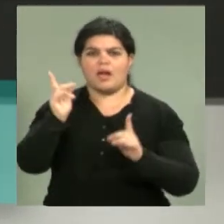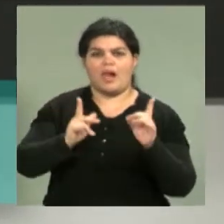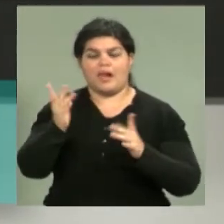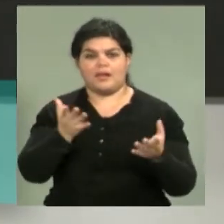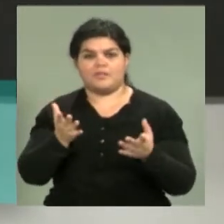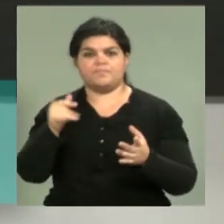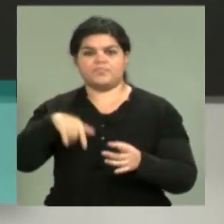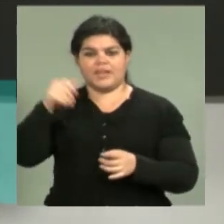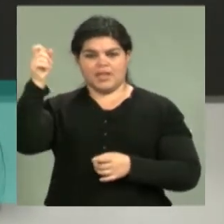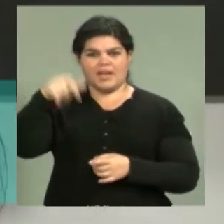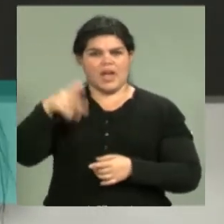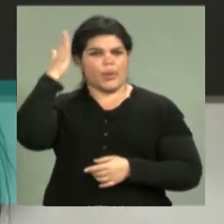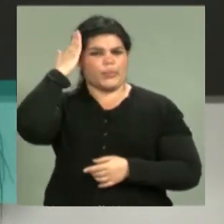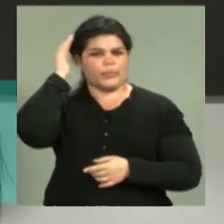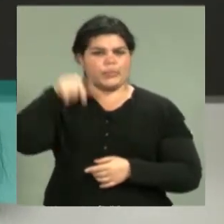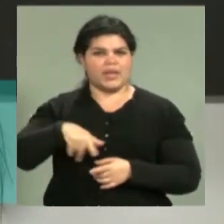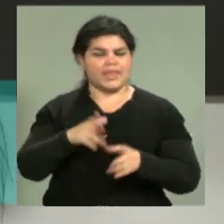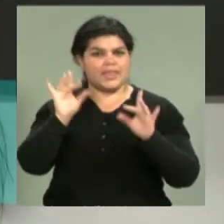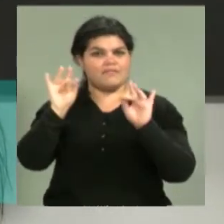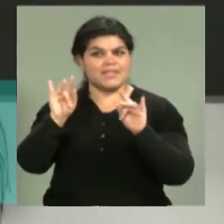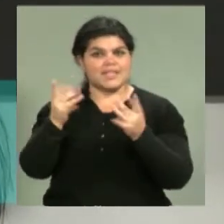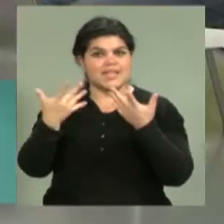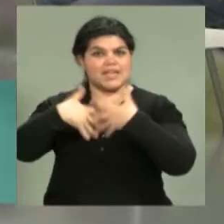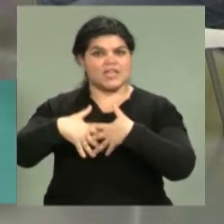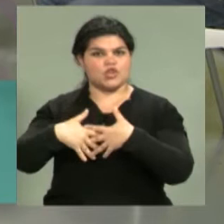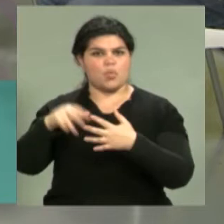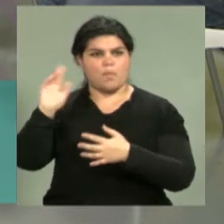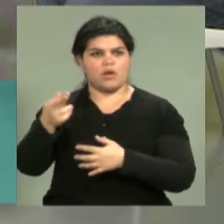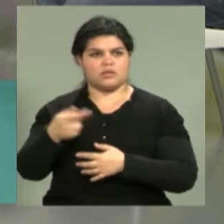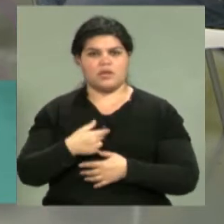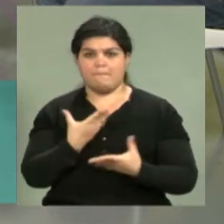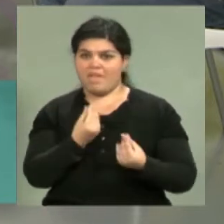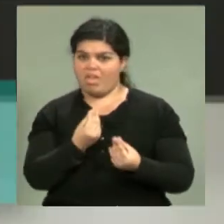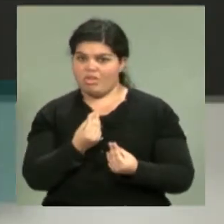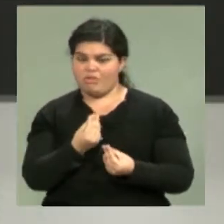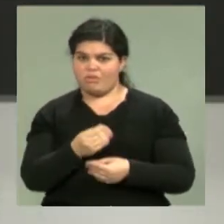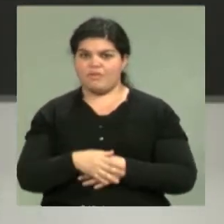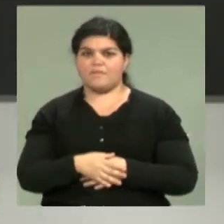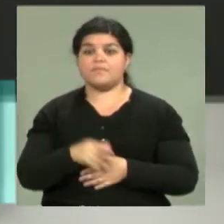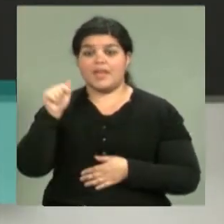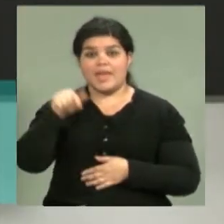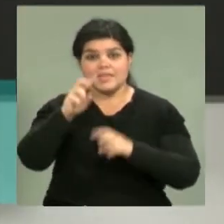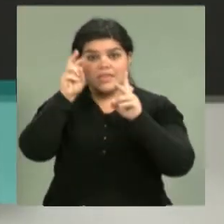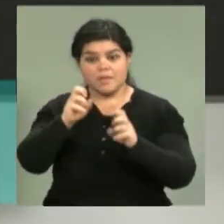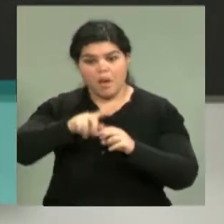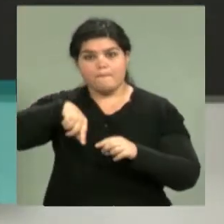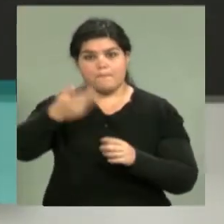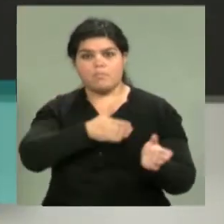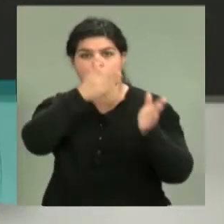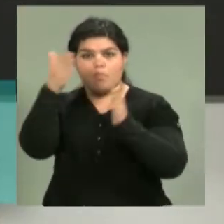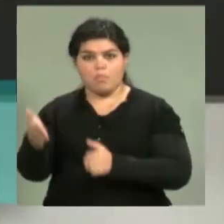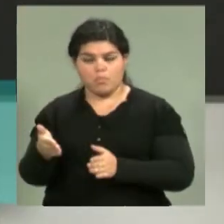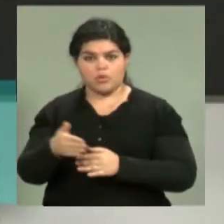nuestra cultura occidental nos cuesta mucho relacionarnos con la muerte. Mucho miedo. Así que bueno, sobre eso vamos a estar hablando en el próximo